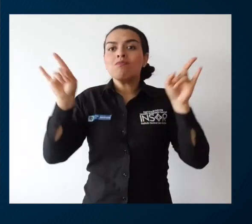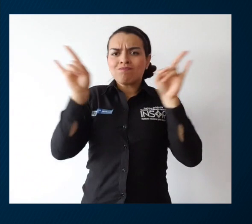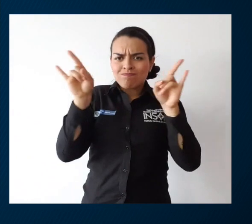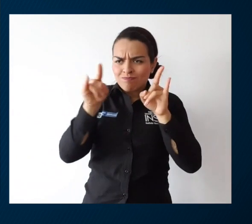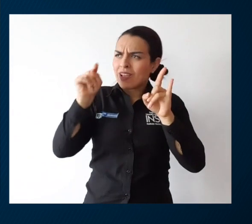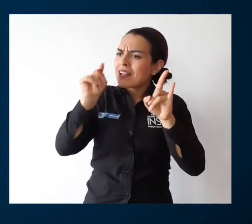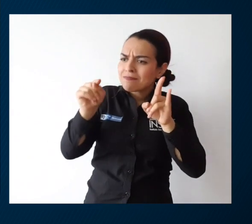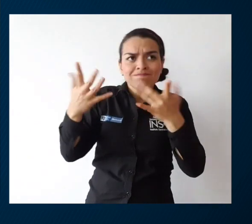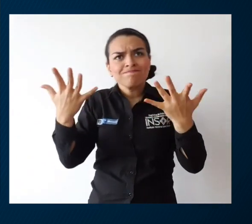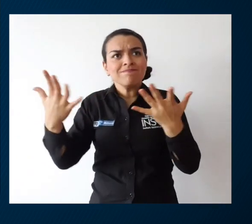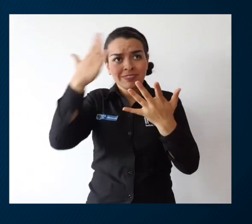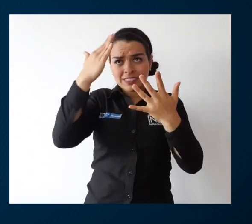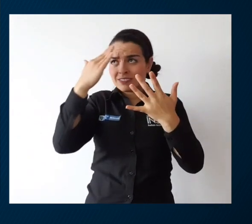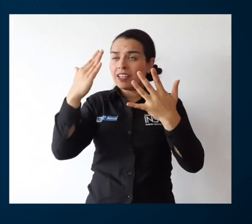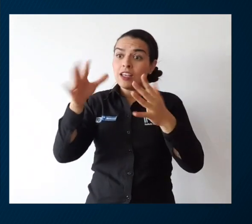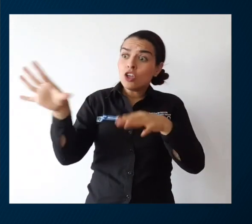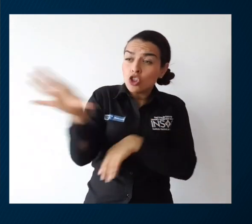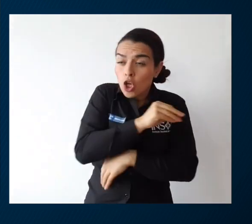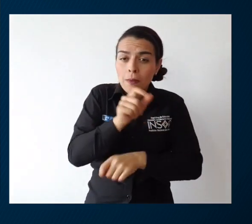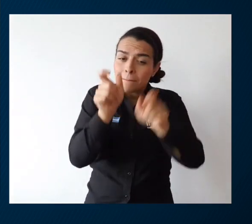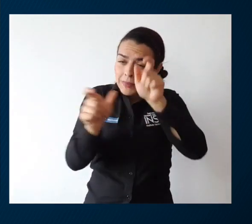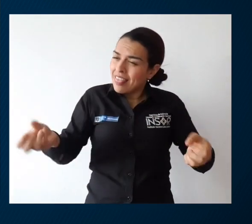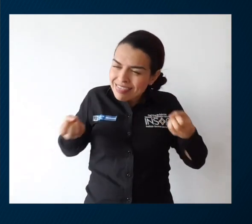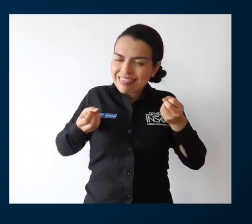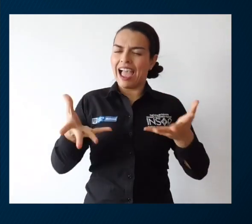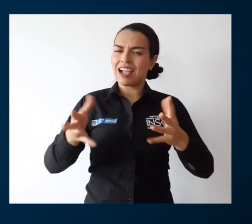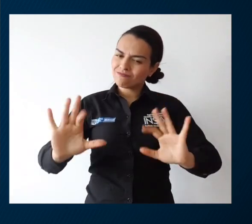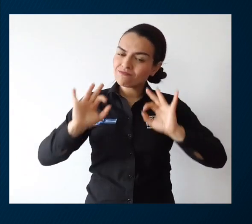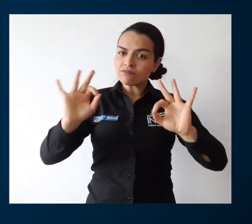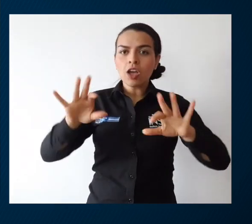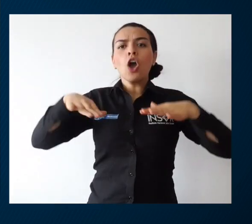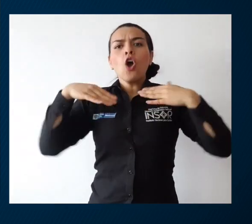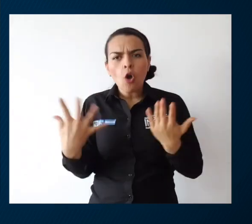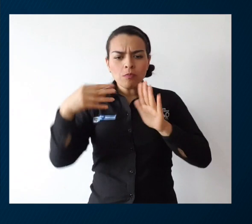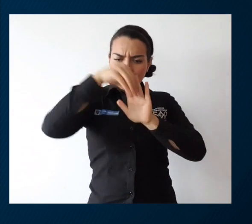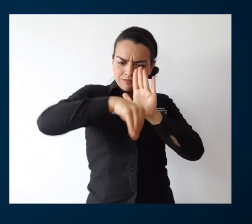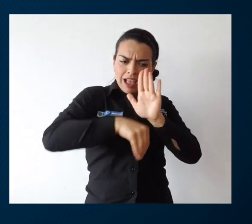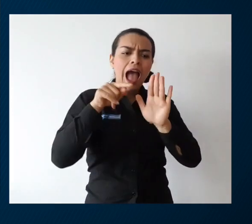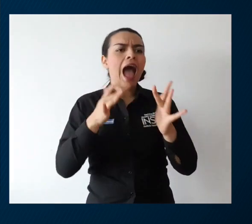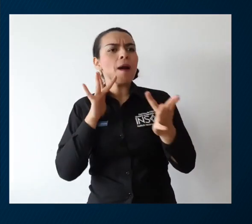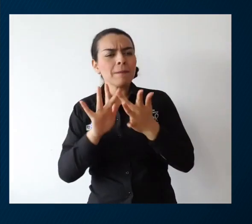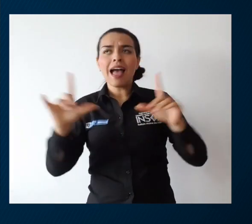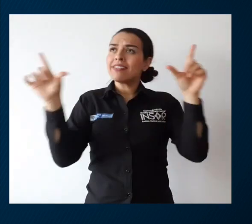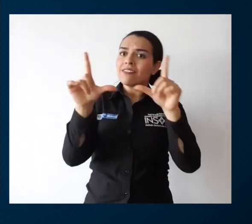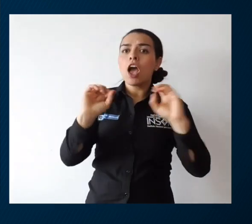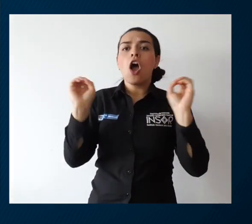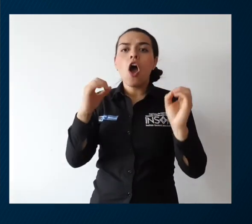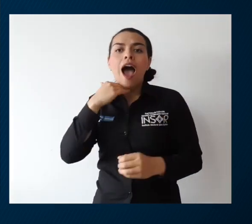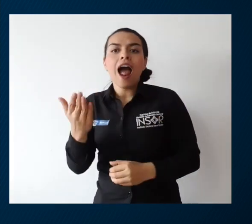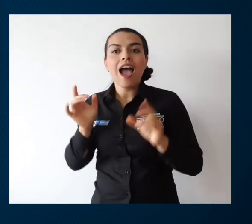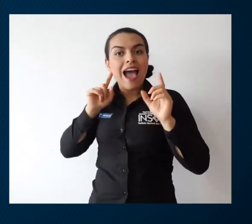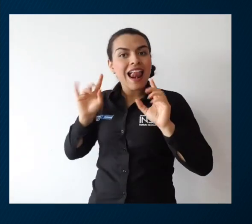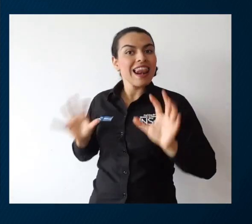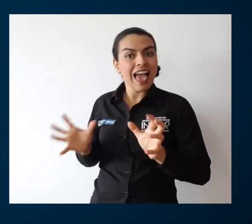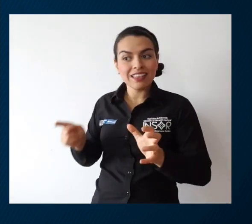la conectividad y llegar a un público mucho más universal? Cómo diseñar unos contenidos educativos para televisión o radio que le